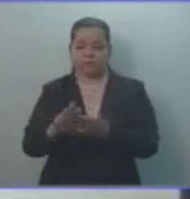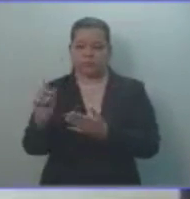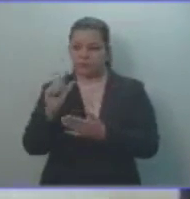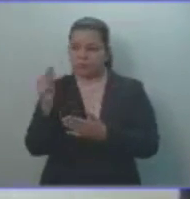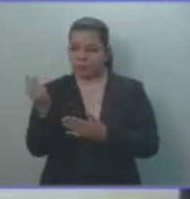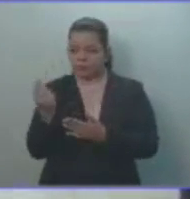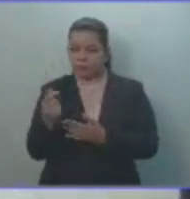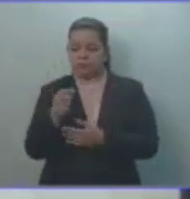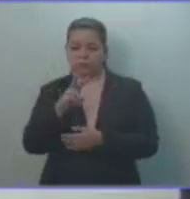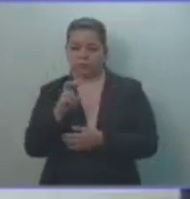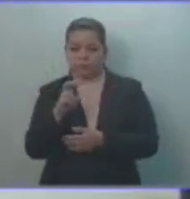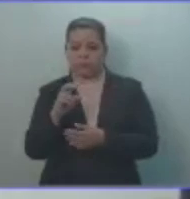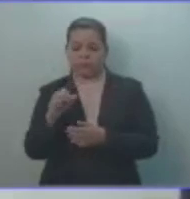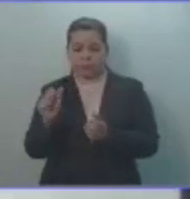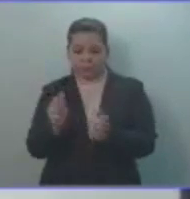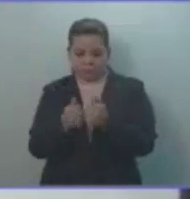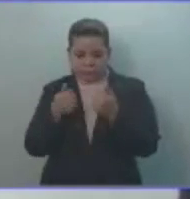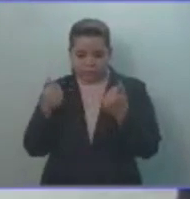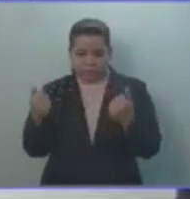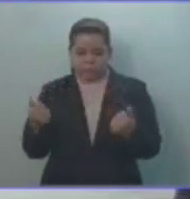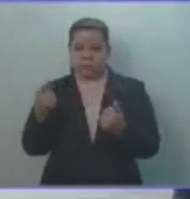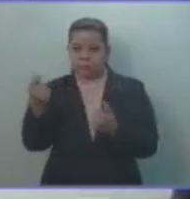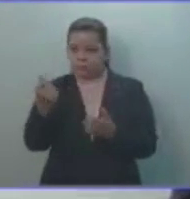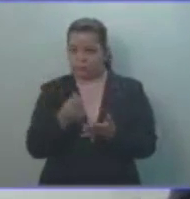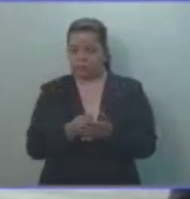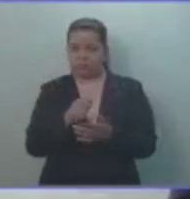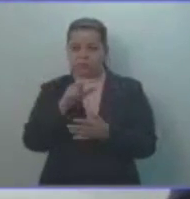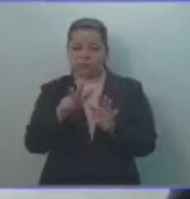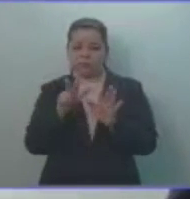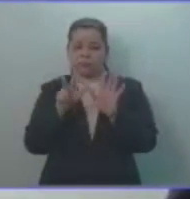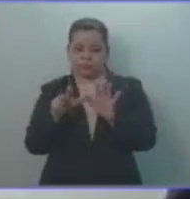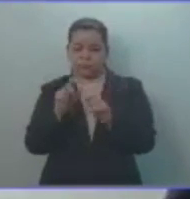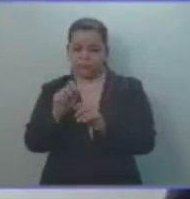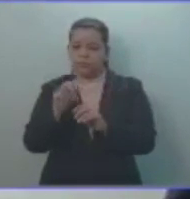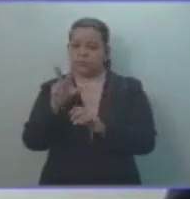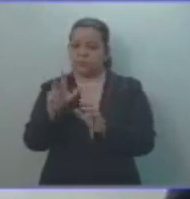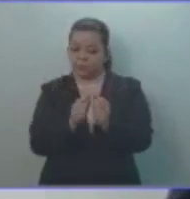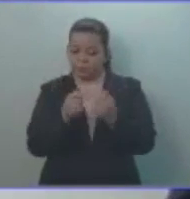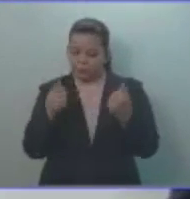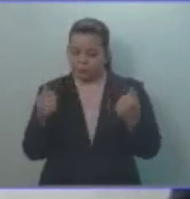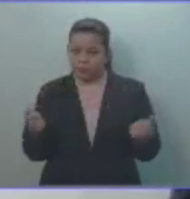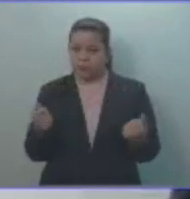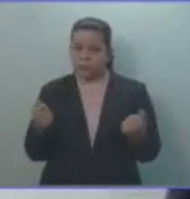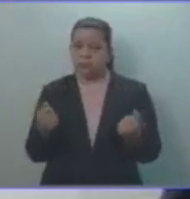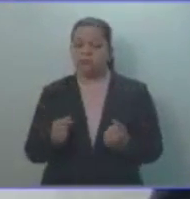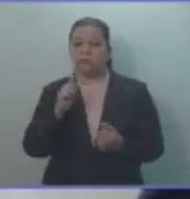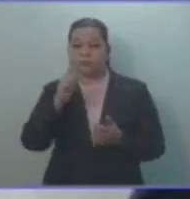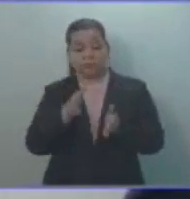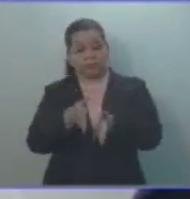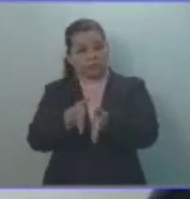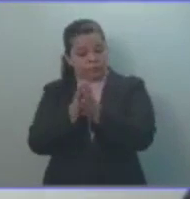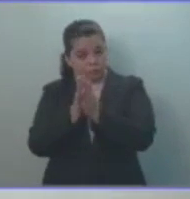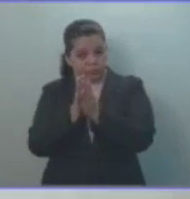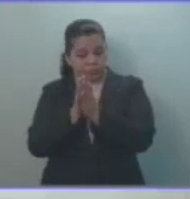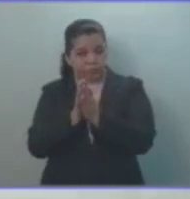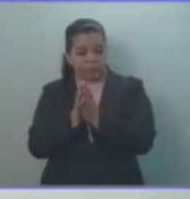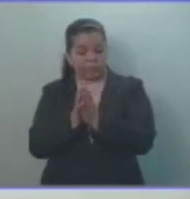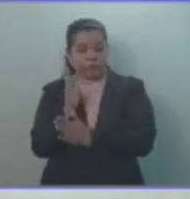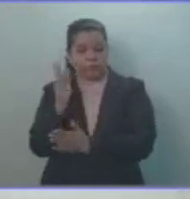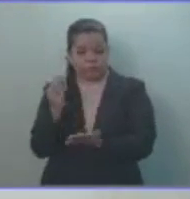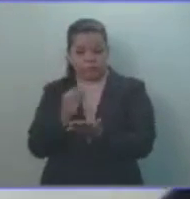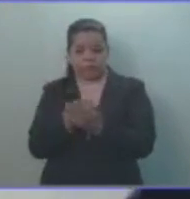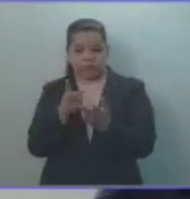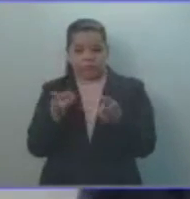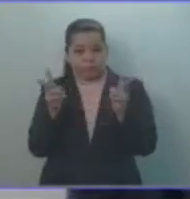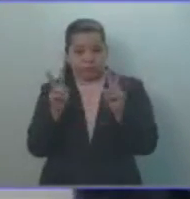por 200 millones, donaciones por 38.3 millones y una solicitud de emisión de